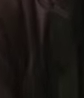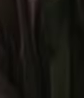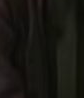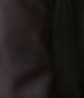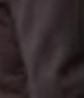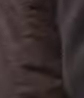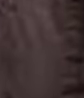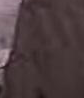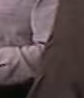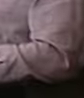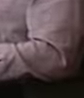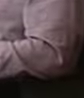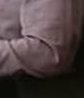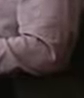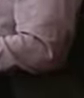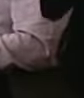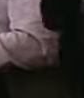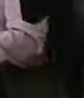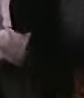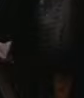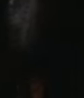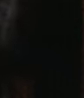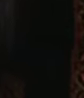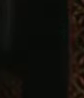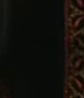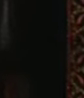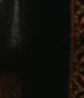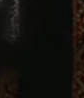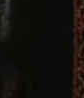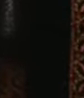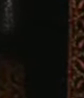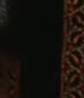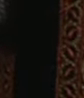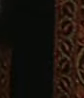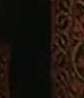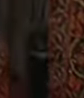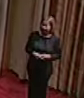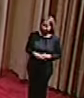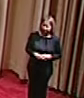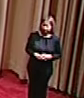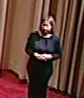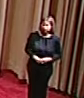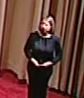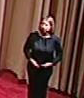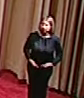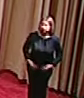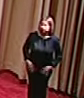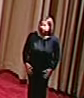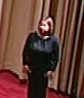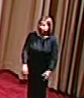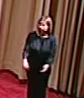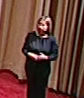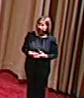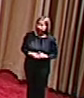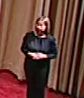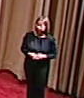va a ser densa y entretenida con toda seguridad en las distintas modalidades. Diploma al mérito por la ciudad de Granada es una de